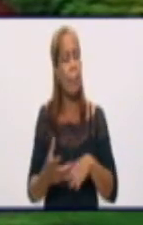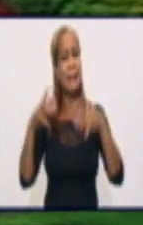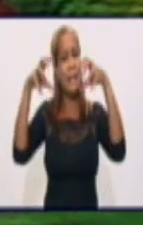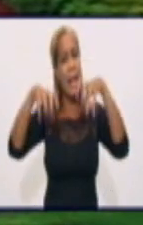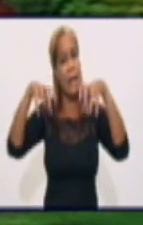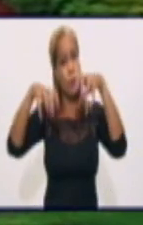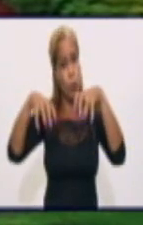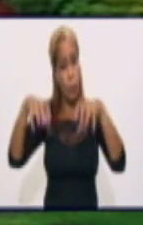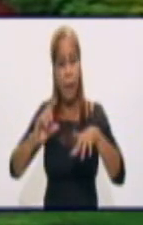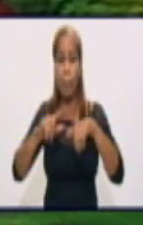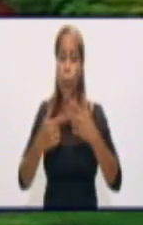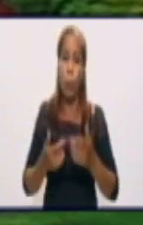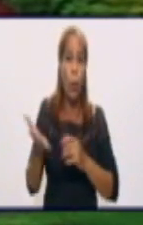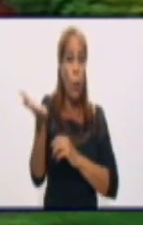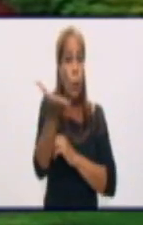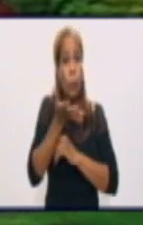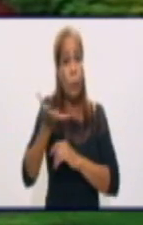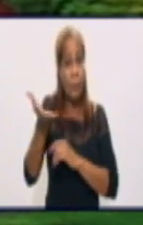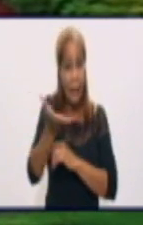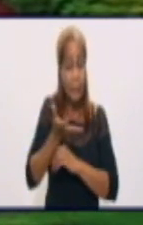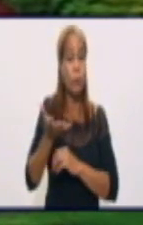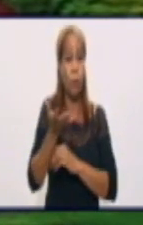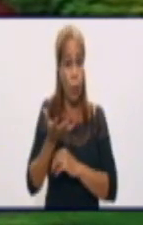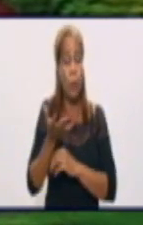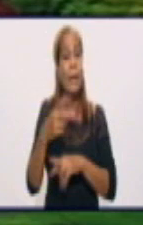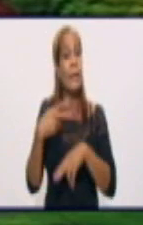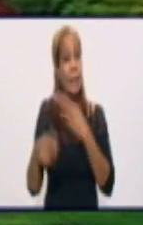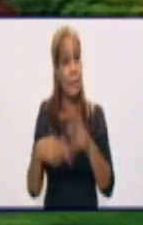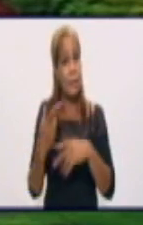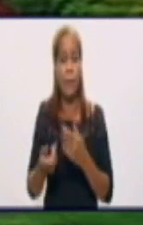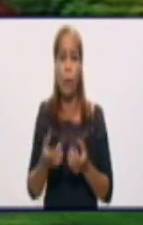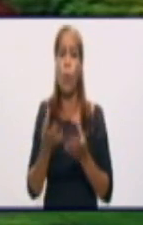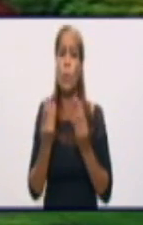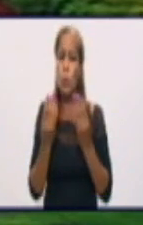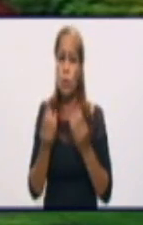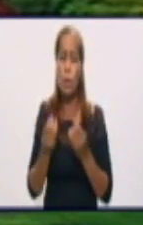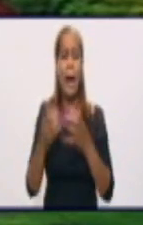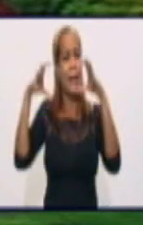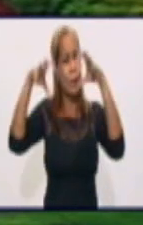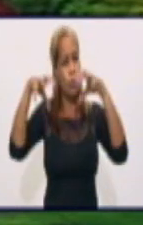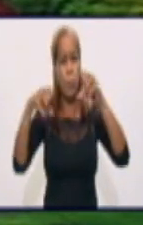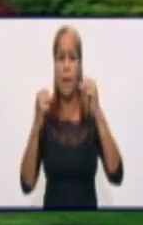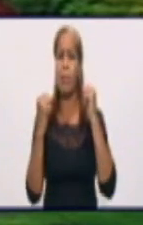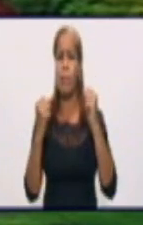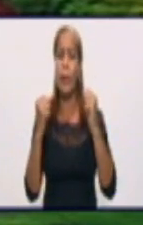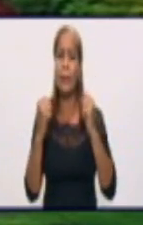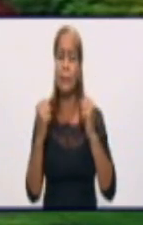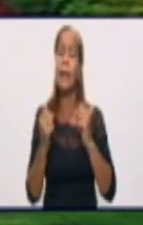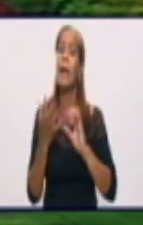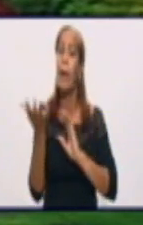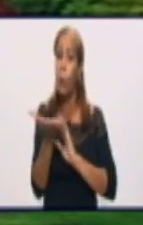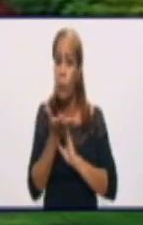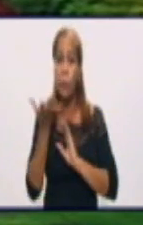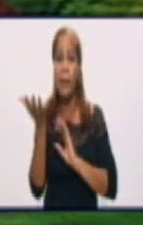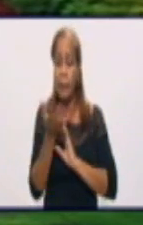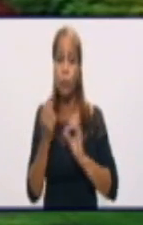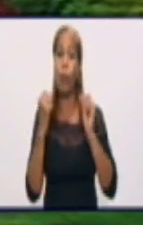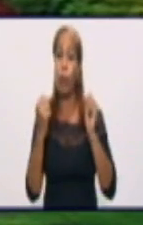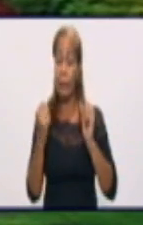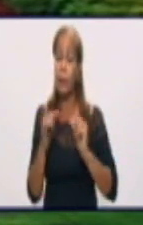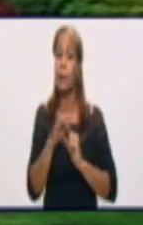presencia de una tormenta local severa con caída de granizo lluvia intensa viento y esto siempre trae